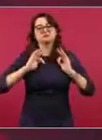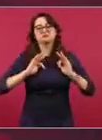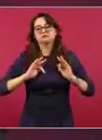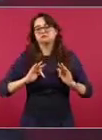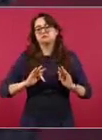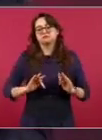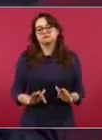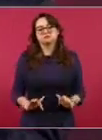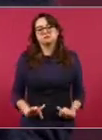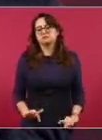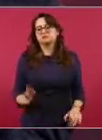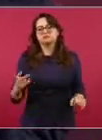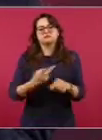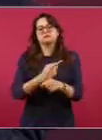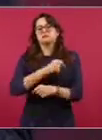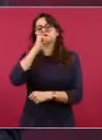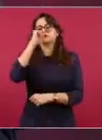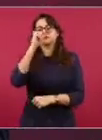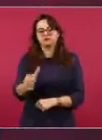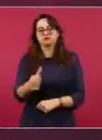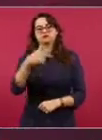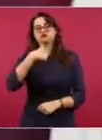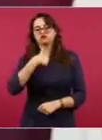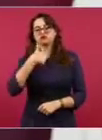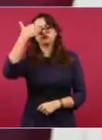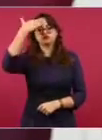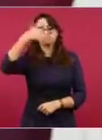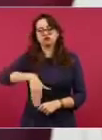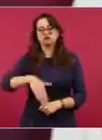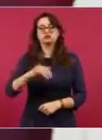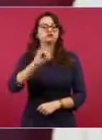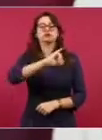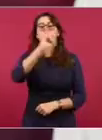y nosotros no somos autoritarios.